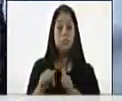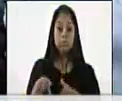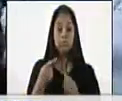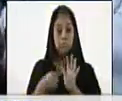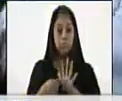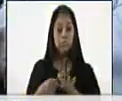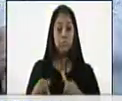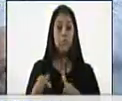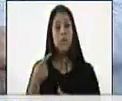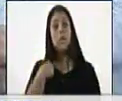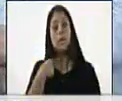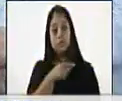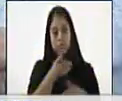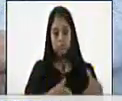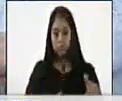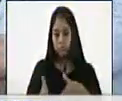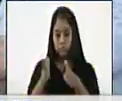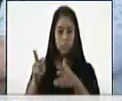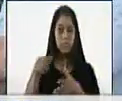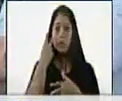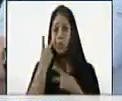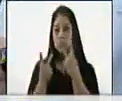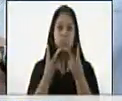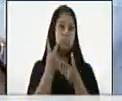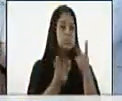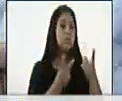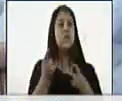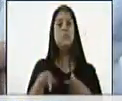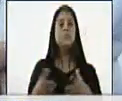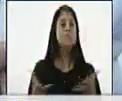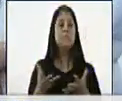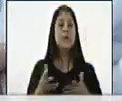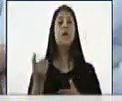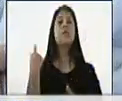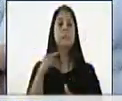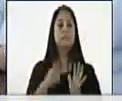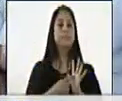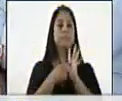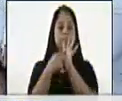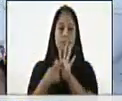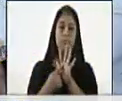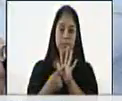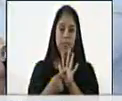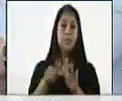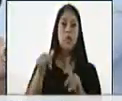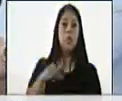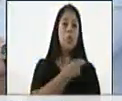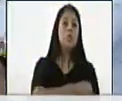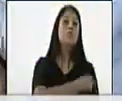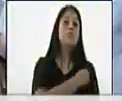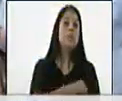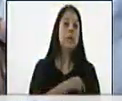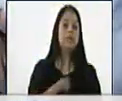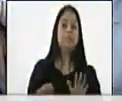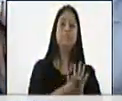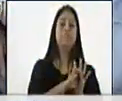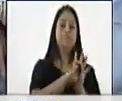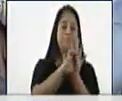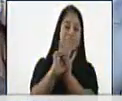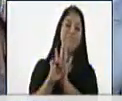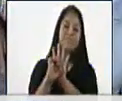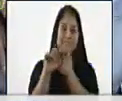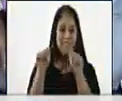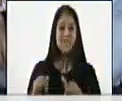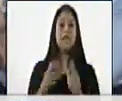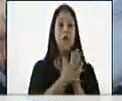Mazatenango. Es el quinto hospital temporal para atención COVID-19 en el país. Escuchemos. Lo que para nosotros es un hospital modelo de lo que queremos hacer en